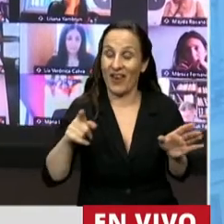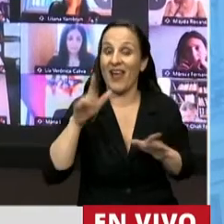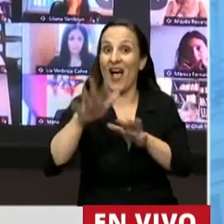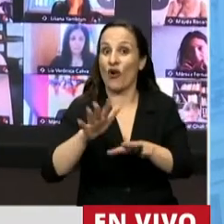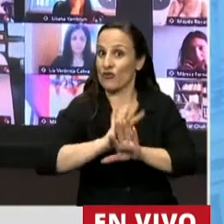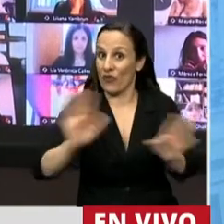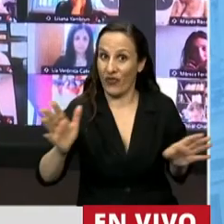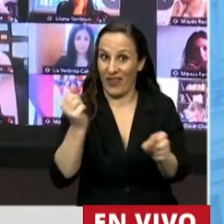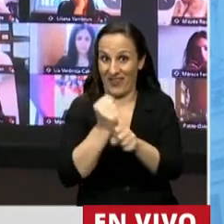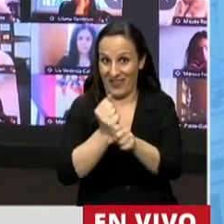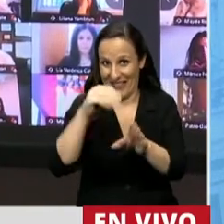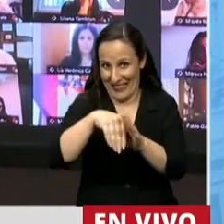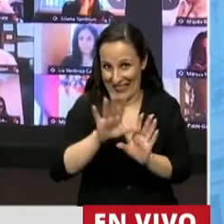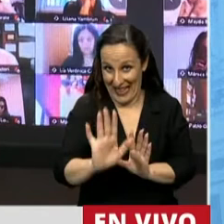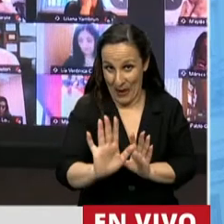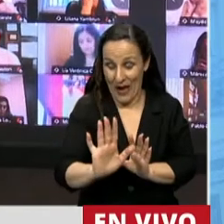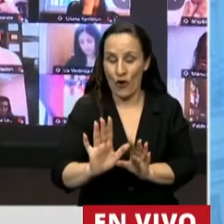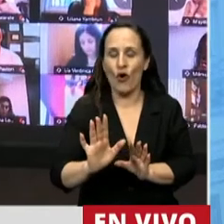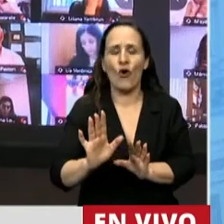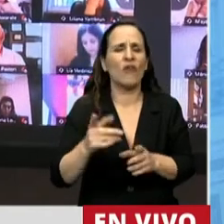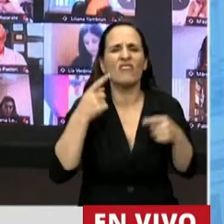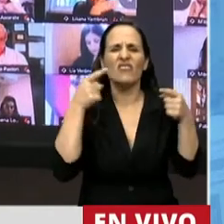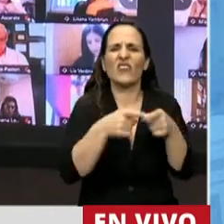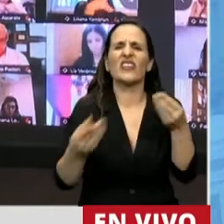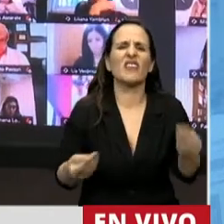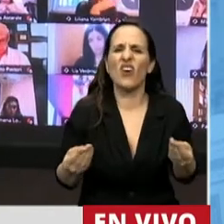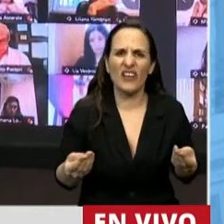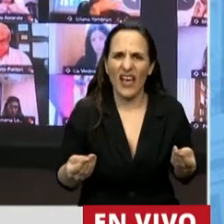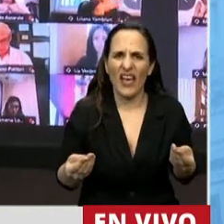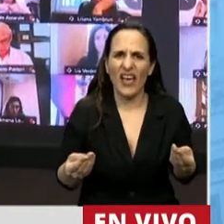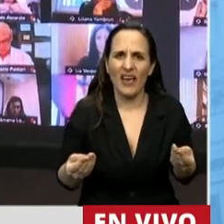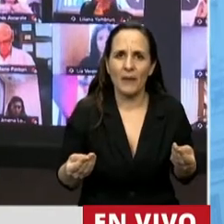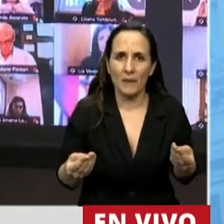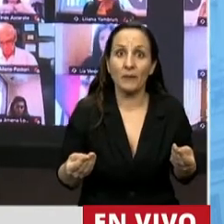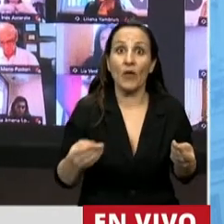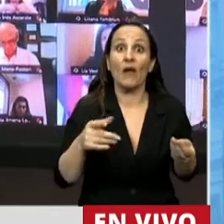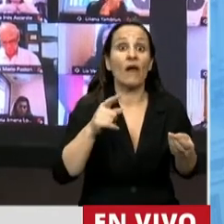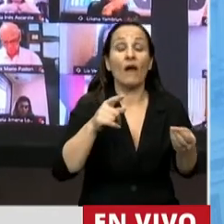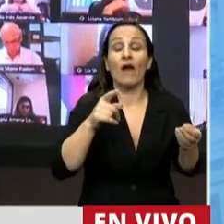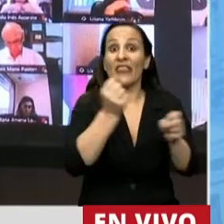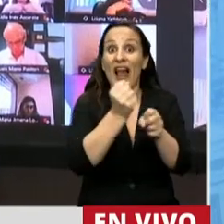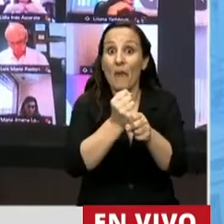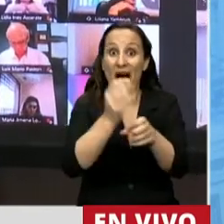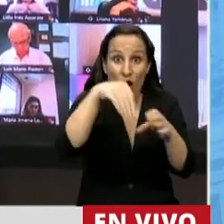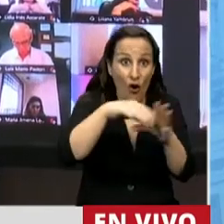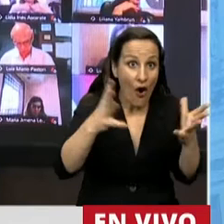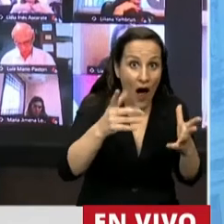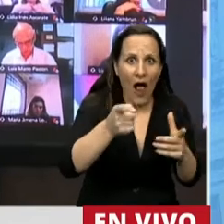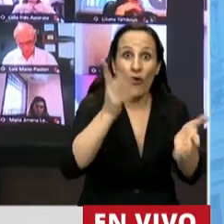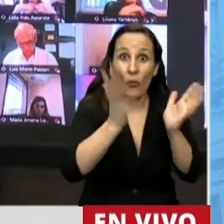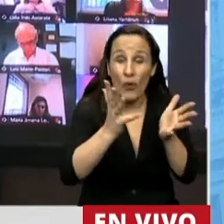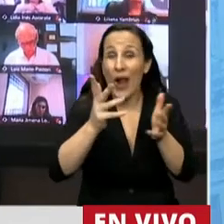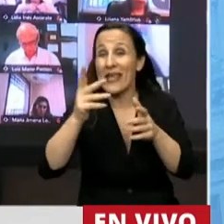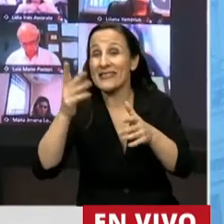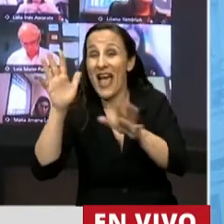como su recomendación, tiene por objeto eliminar la violencia y el acoso en el mundo del trabajo. Es un